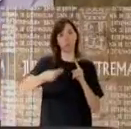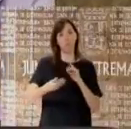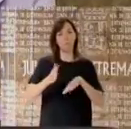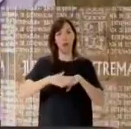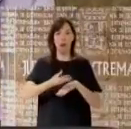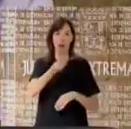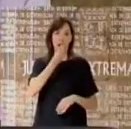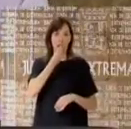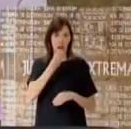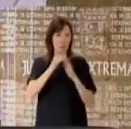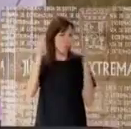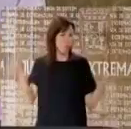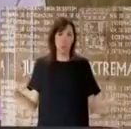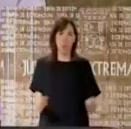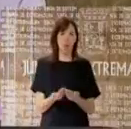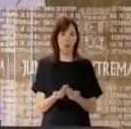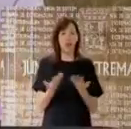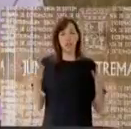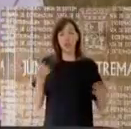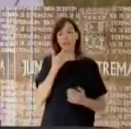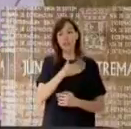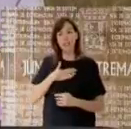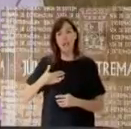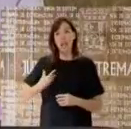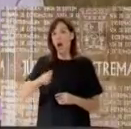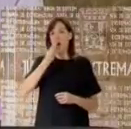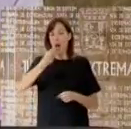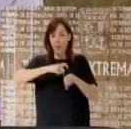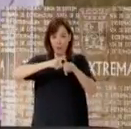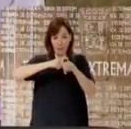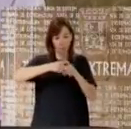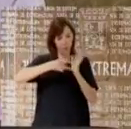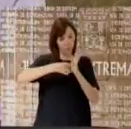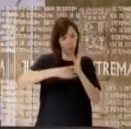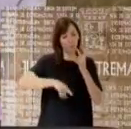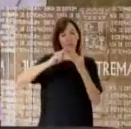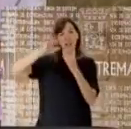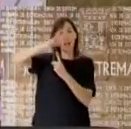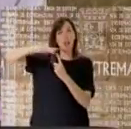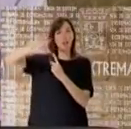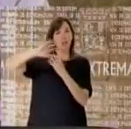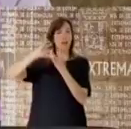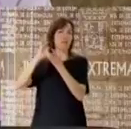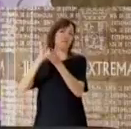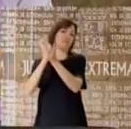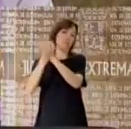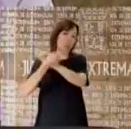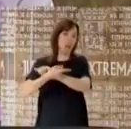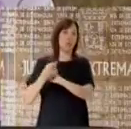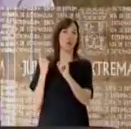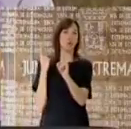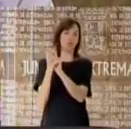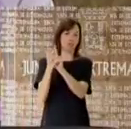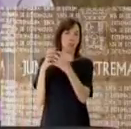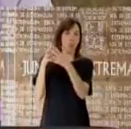queremos dotarnos de alimentos de calidad, si queremos la lucha contra el cambio climático, si queremos tantas y tantas cosas, todo